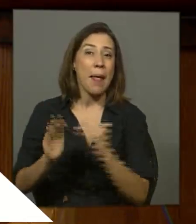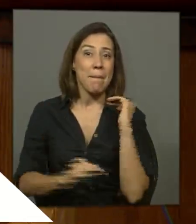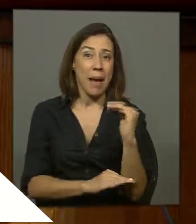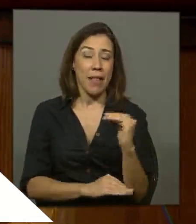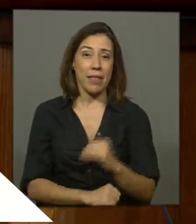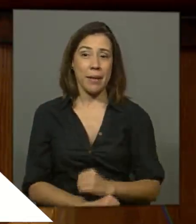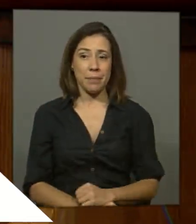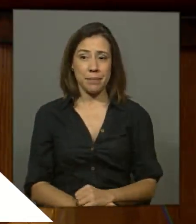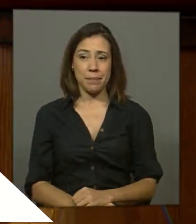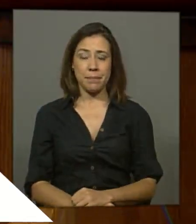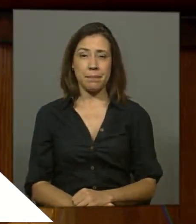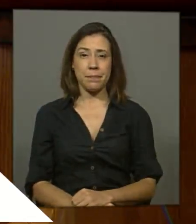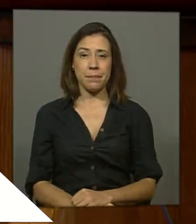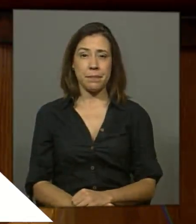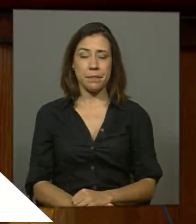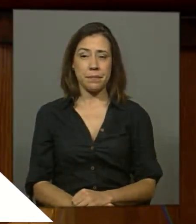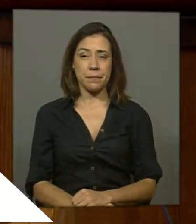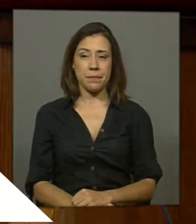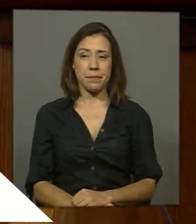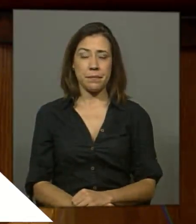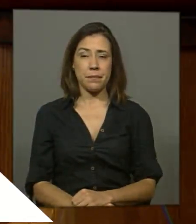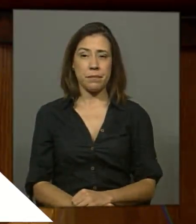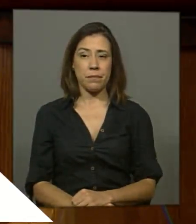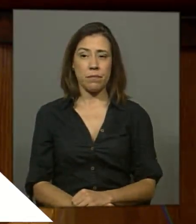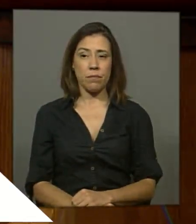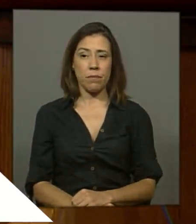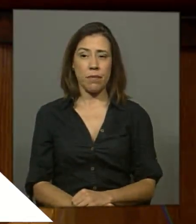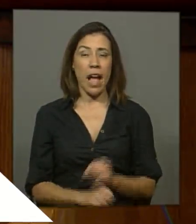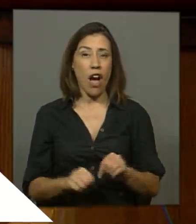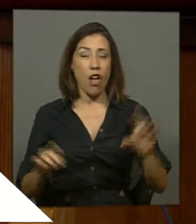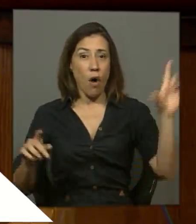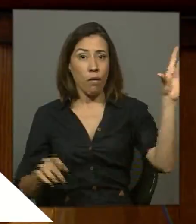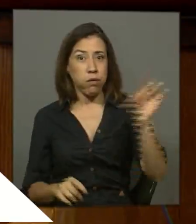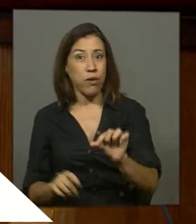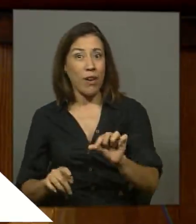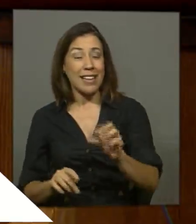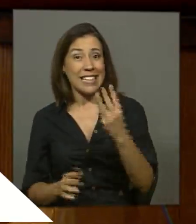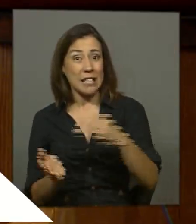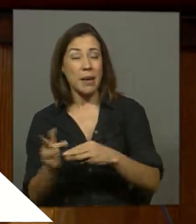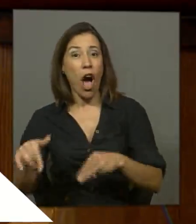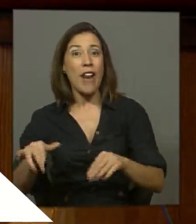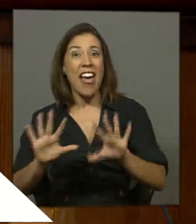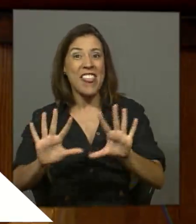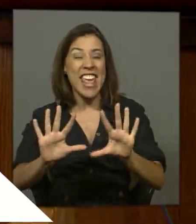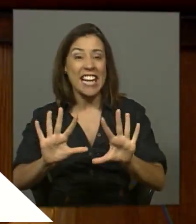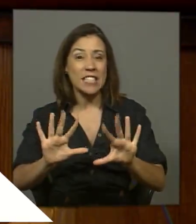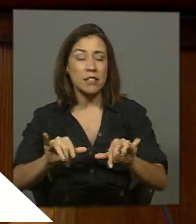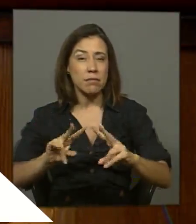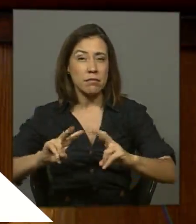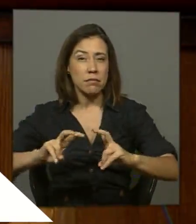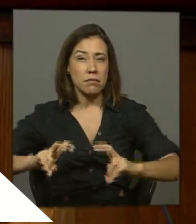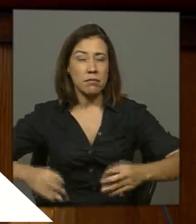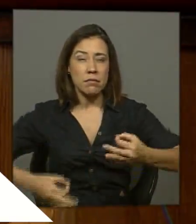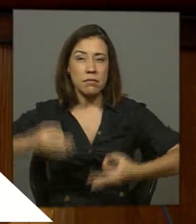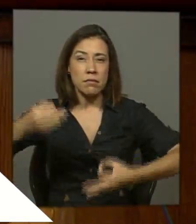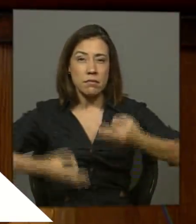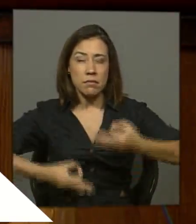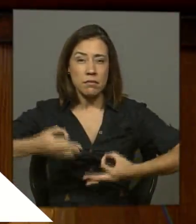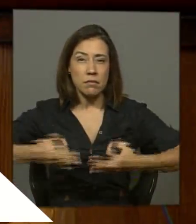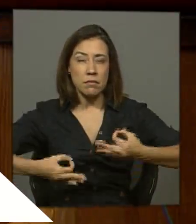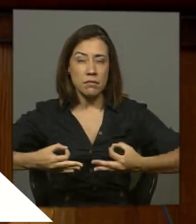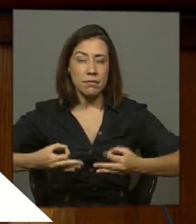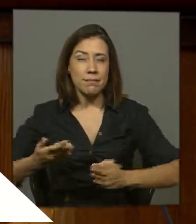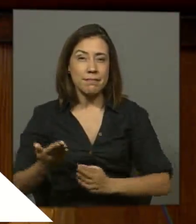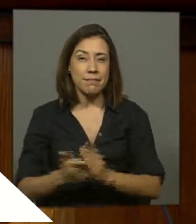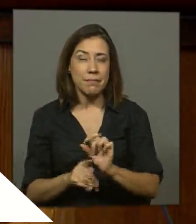legal ahora bien en relación o sea estamos ya en 10 casos ahora en relación a las investigaciones judiciales que se